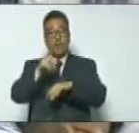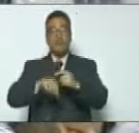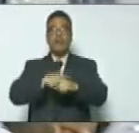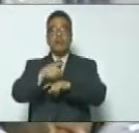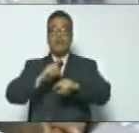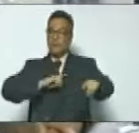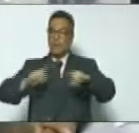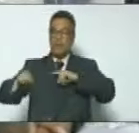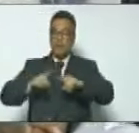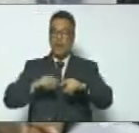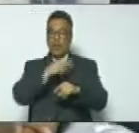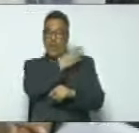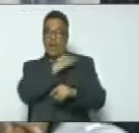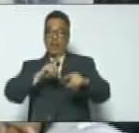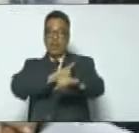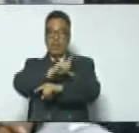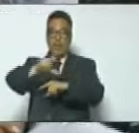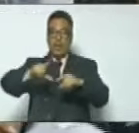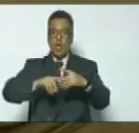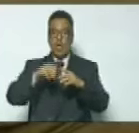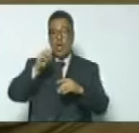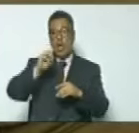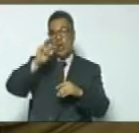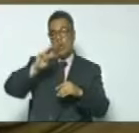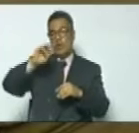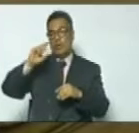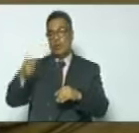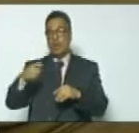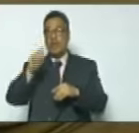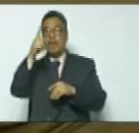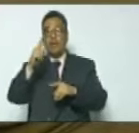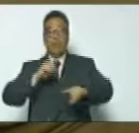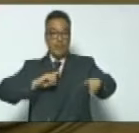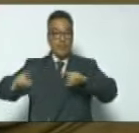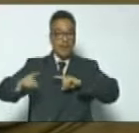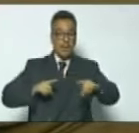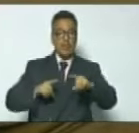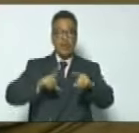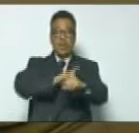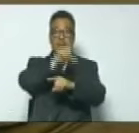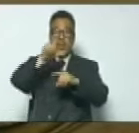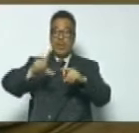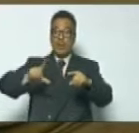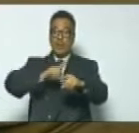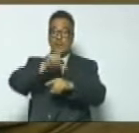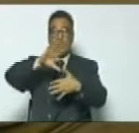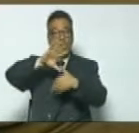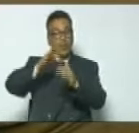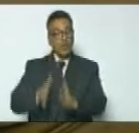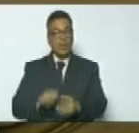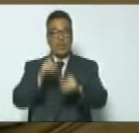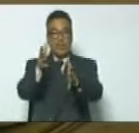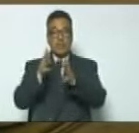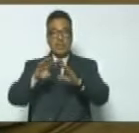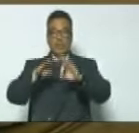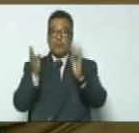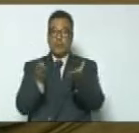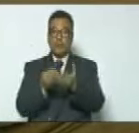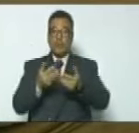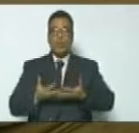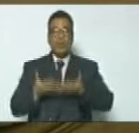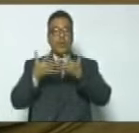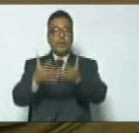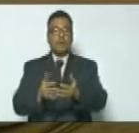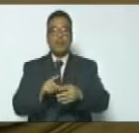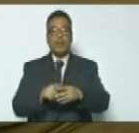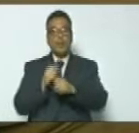la dirección del ex Grandes Ligas Osvaldo Guillén, primer manager latinoamericano en ganar una serie mundial y la entrega de